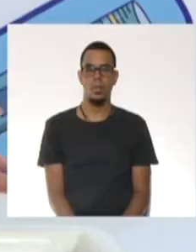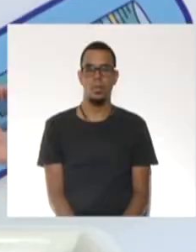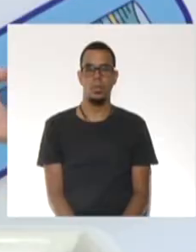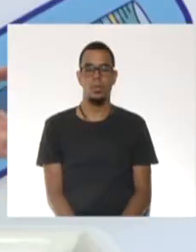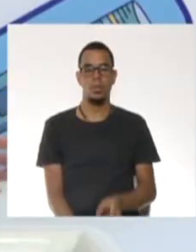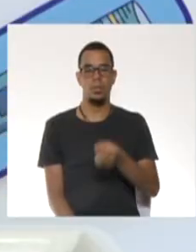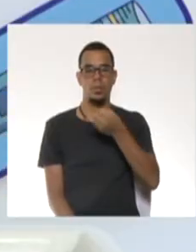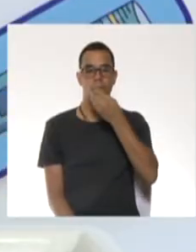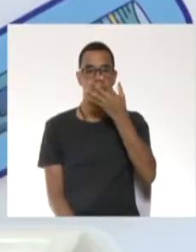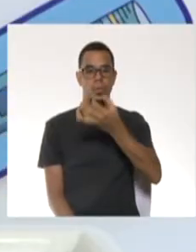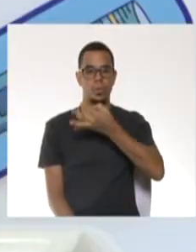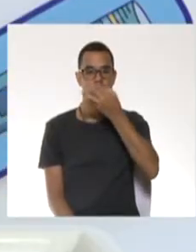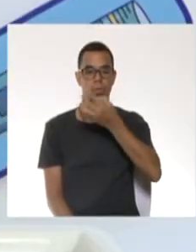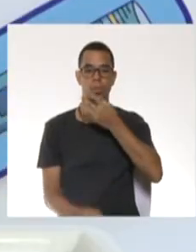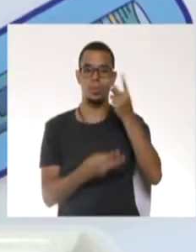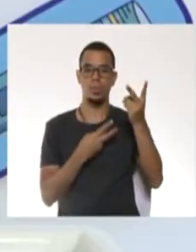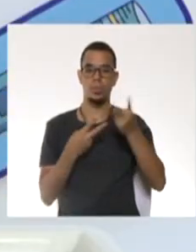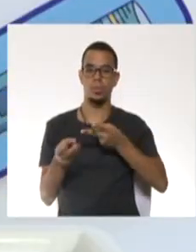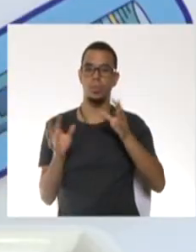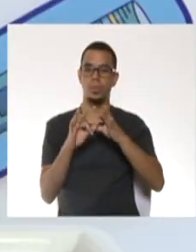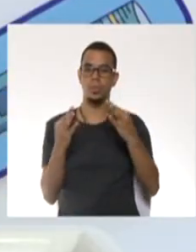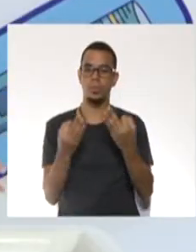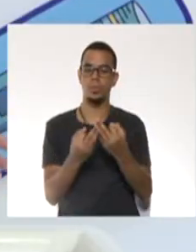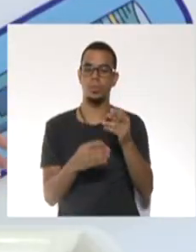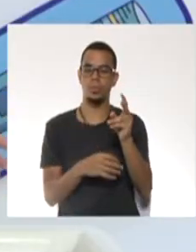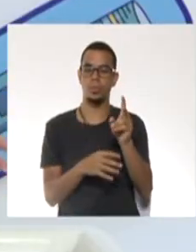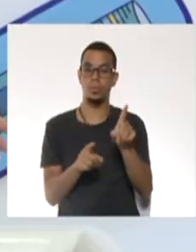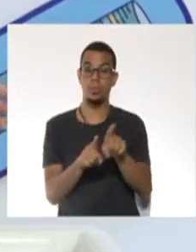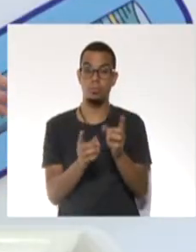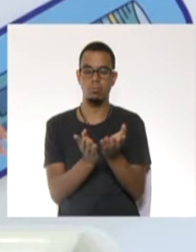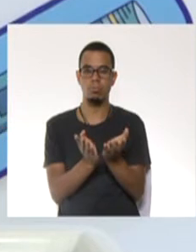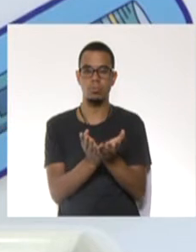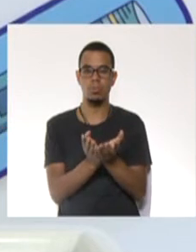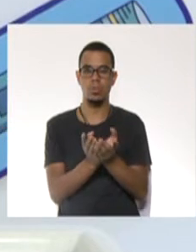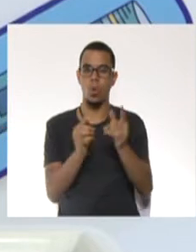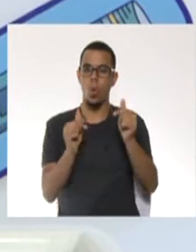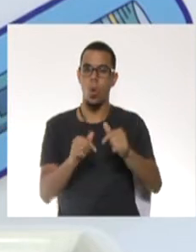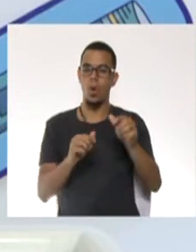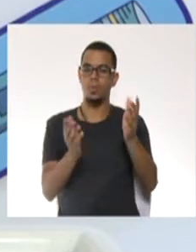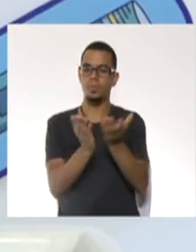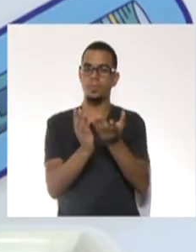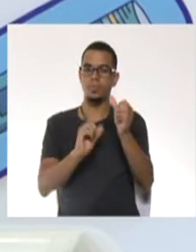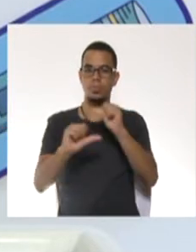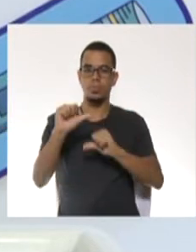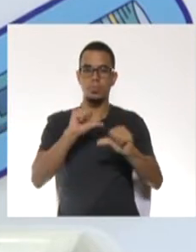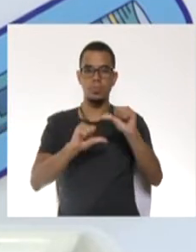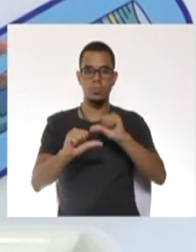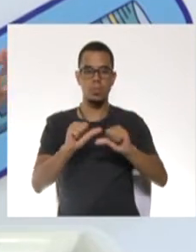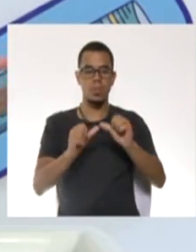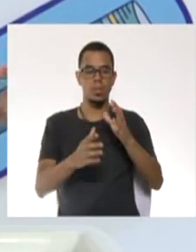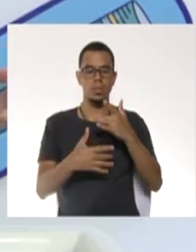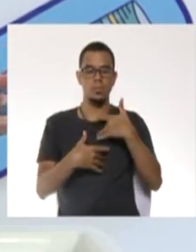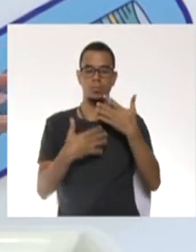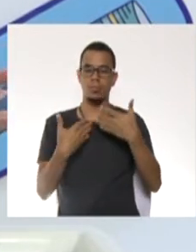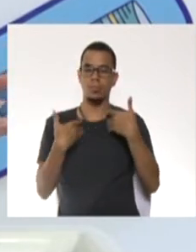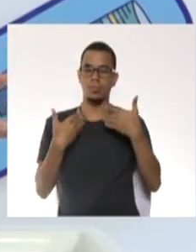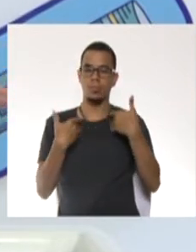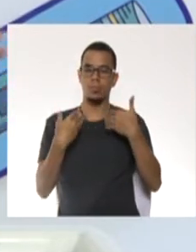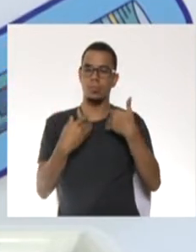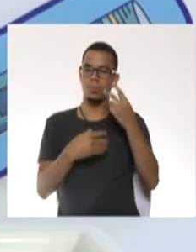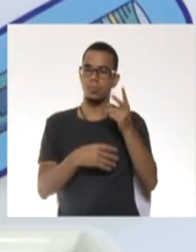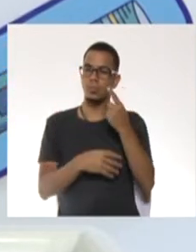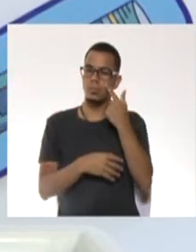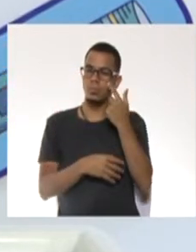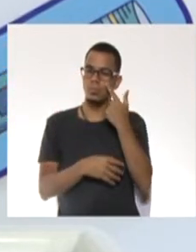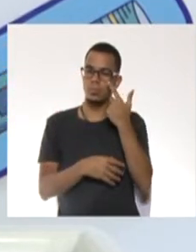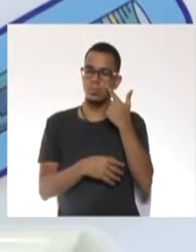Muy buenas tardes, bienvenidos a su programa Cada Familia Una Escuela. Hoy, en su clase de química, esa química divertida aplicada a la vida diaria.